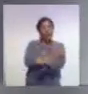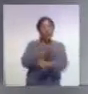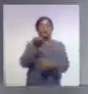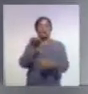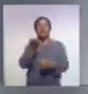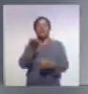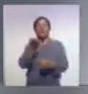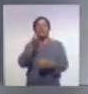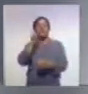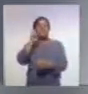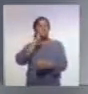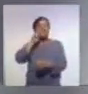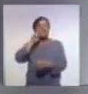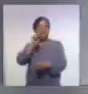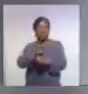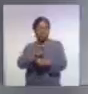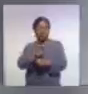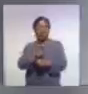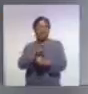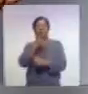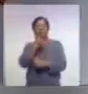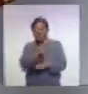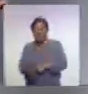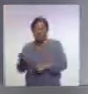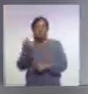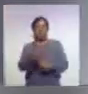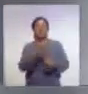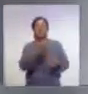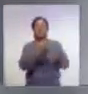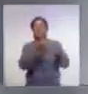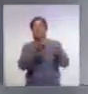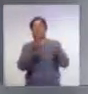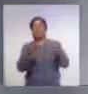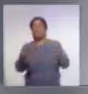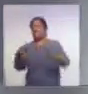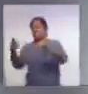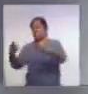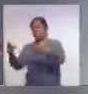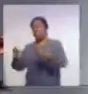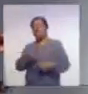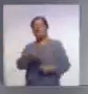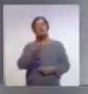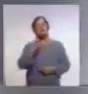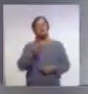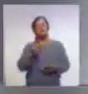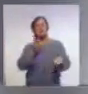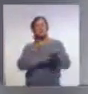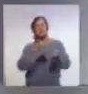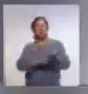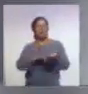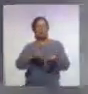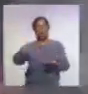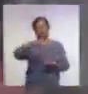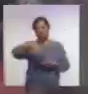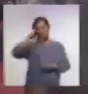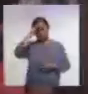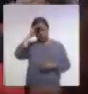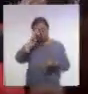sexual infantil y trata de personas. El objetivo, pues, fue fortalecer los valores universales en los infantes.